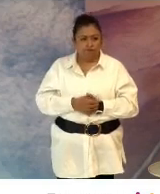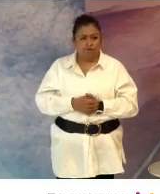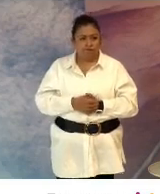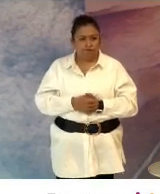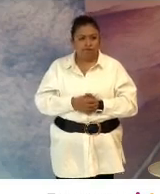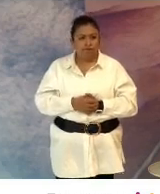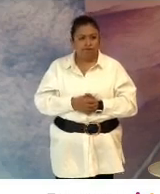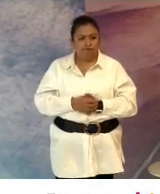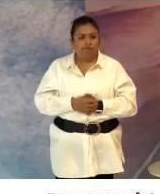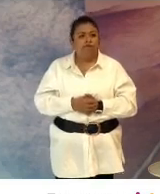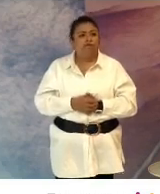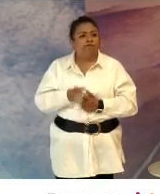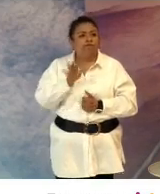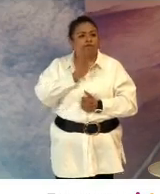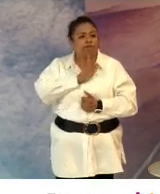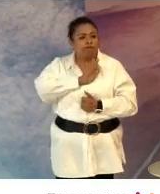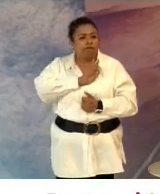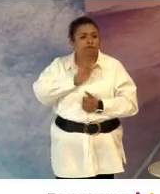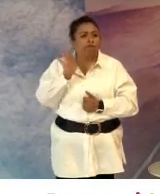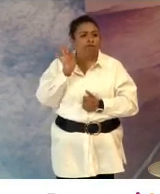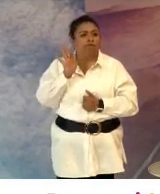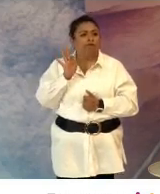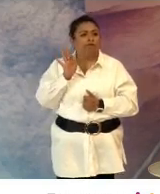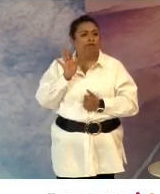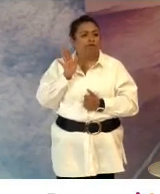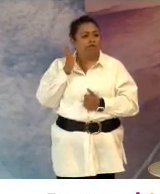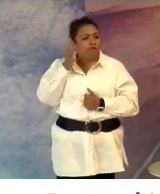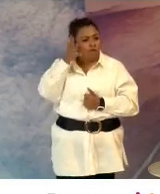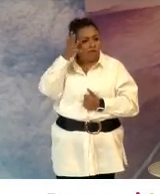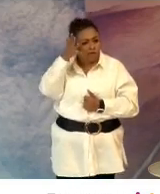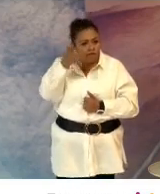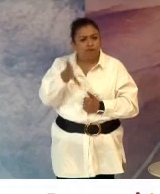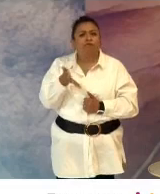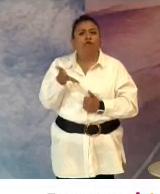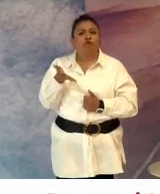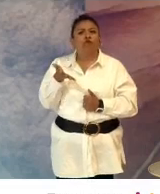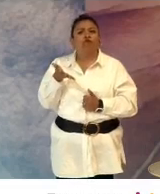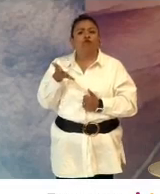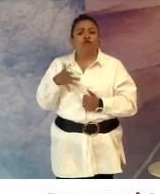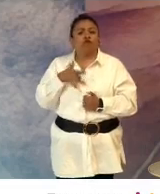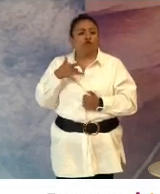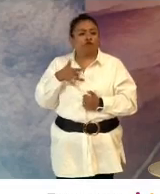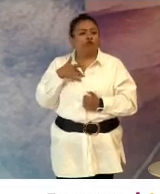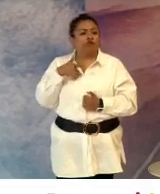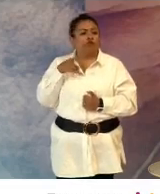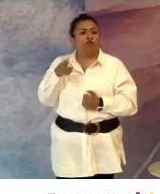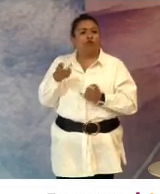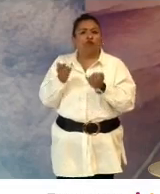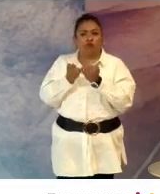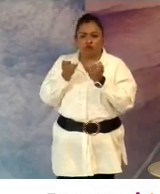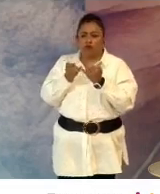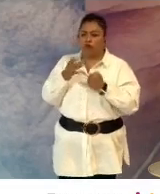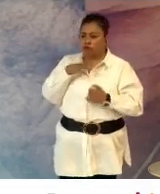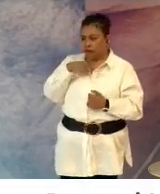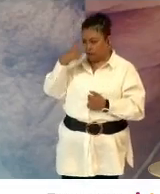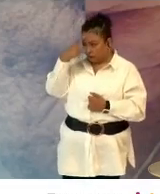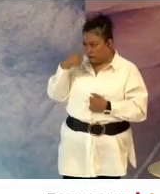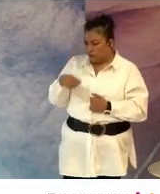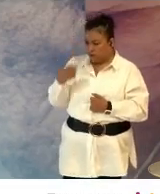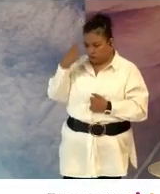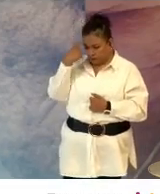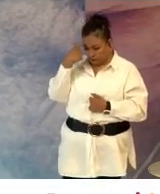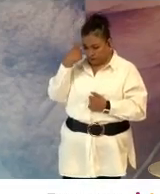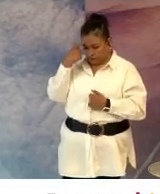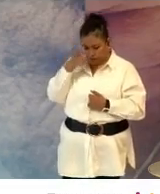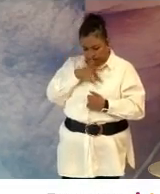las posibilidades del futuro y las capacidades que tenemos para abrir la